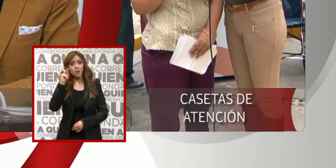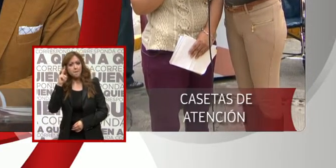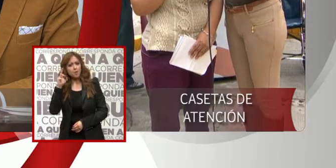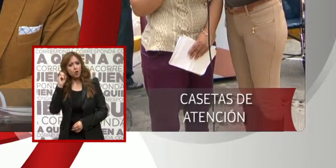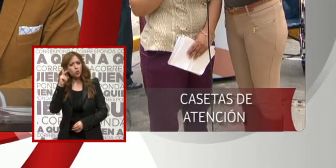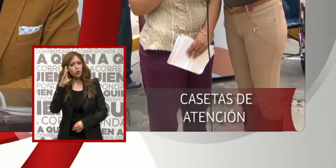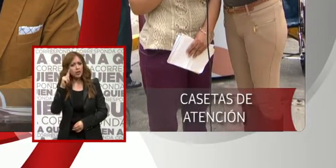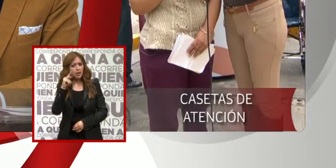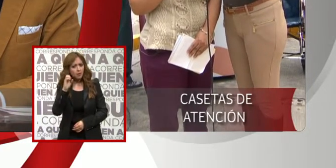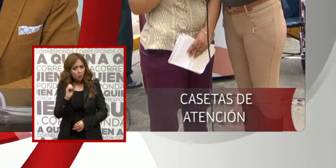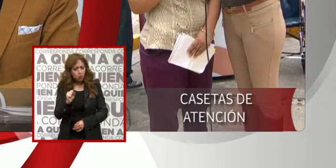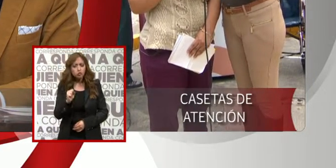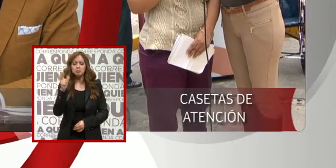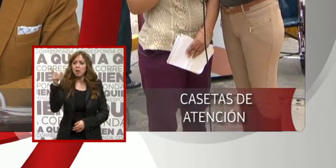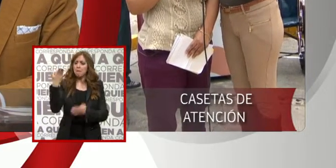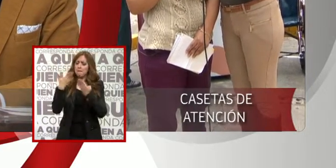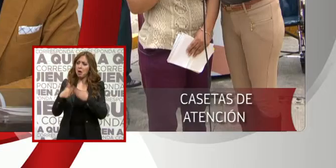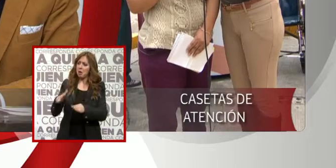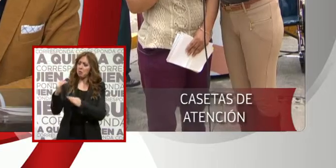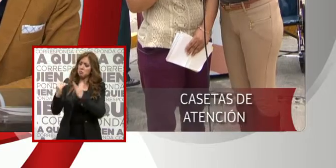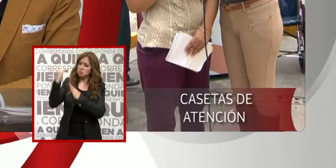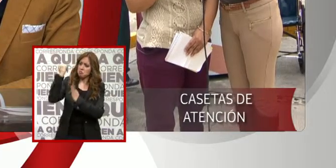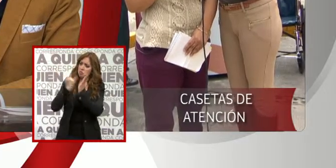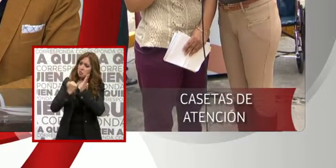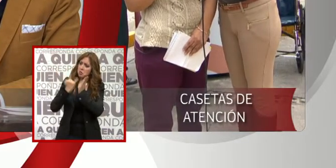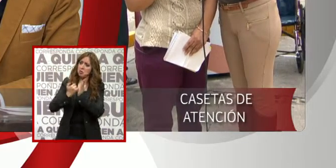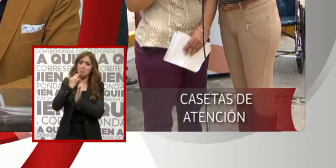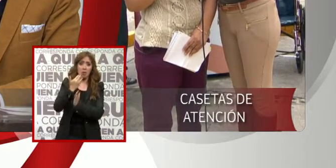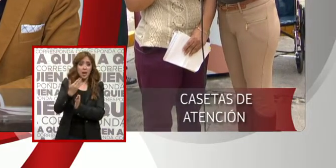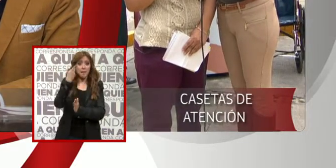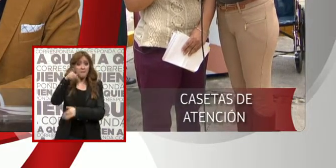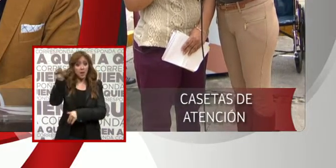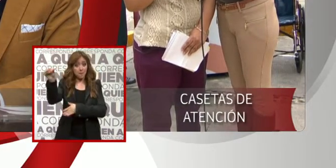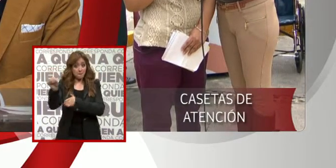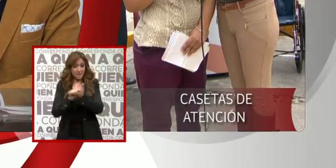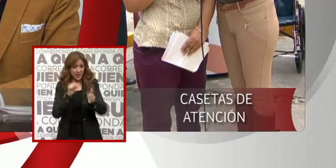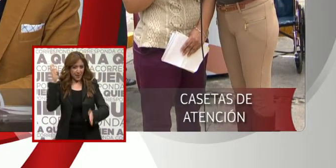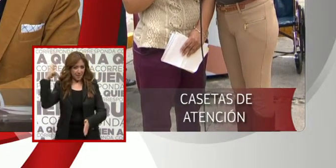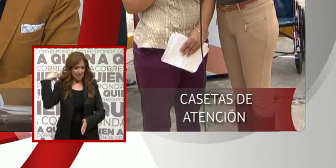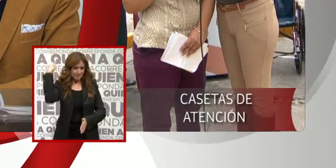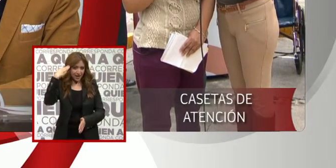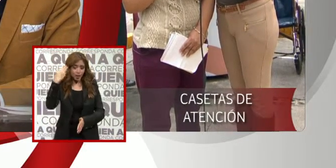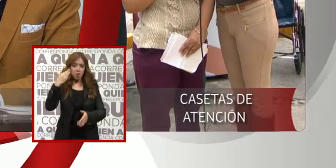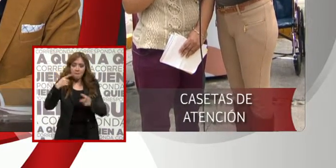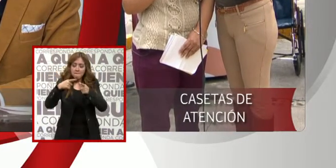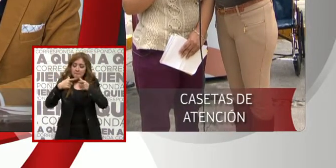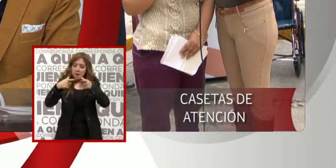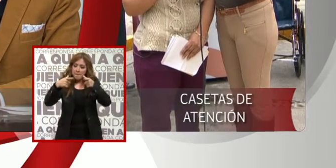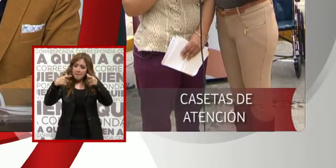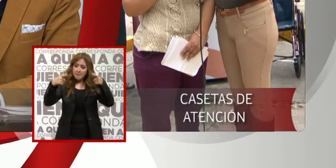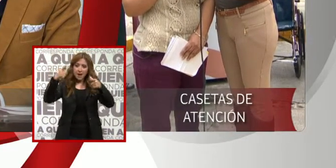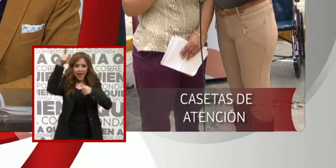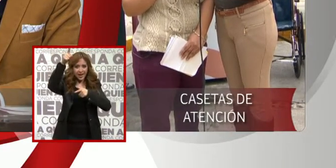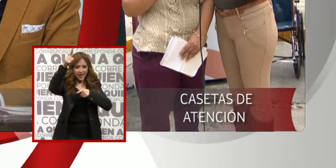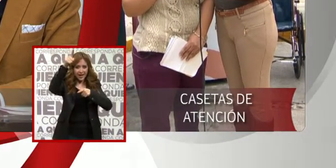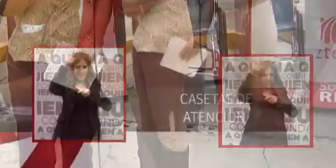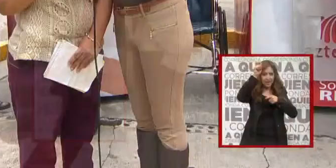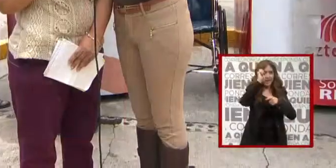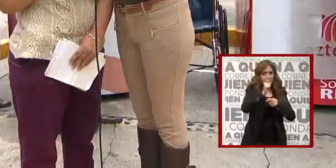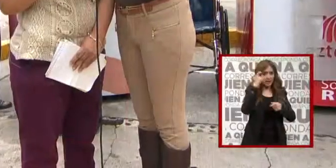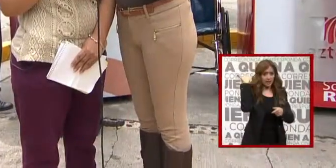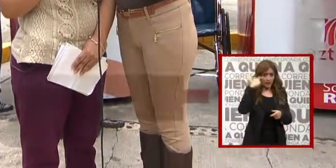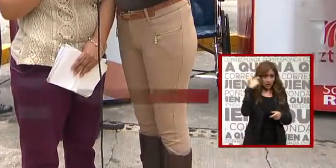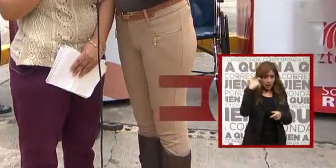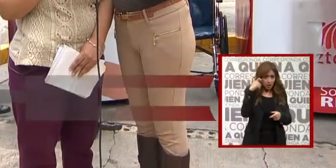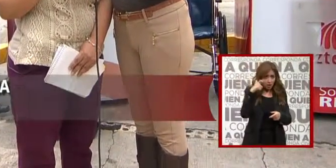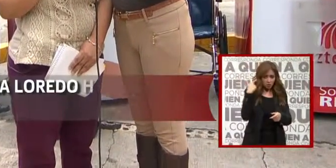bien, o mejor que un banco. Ahora sucede que a partir del mes de marzo que ellos empezaron a crecer en Querétaro, los rendimientos ya no